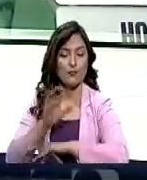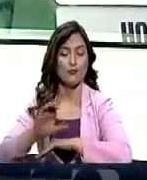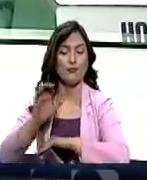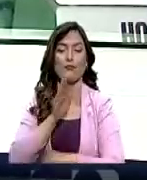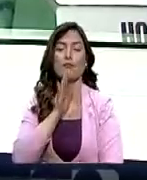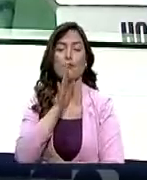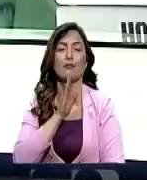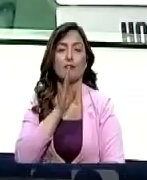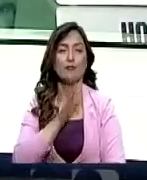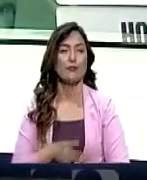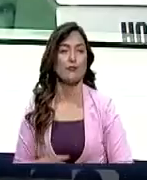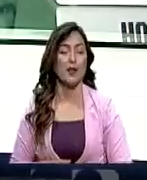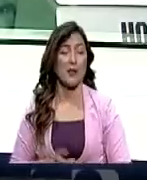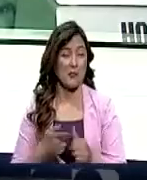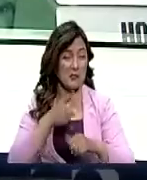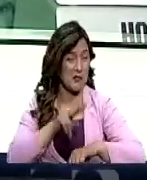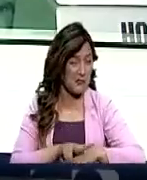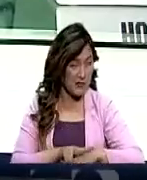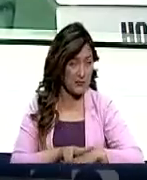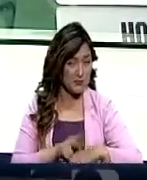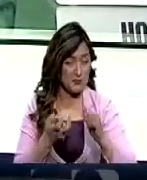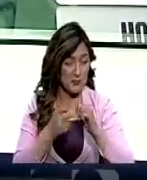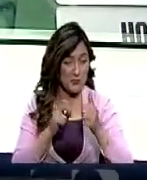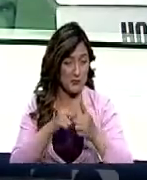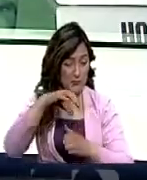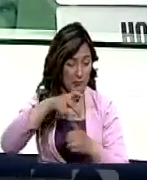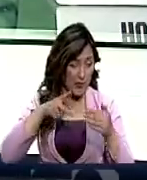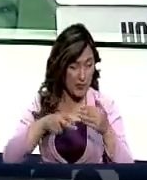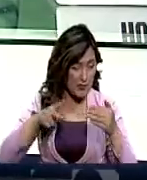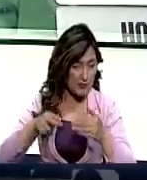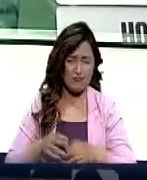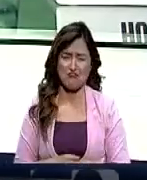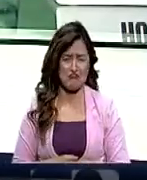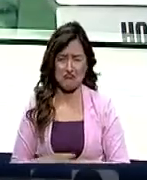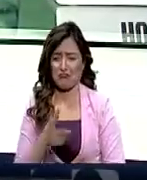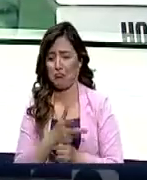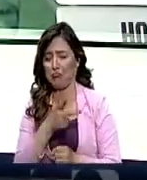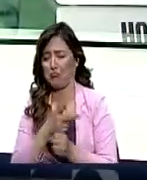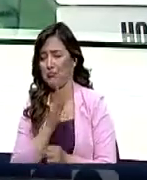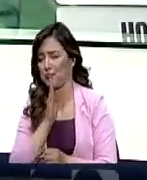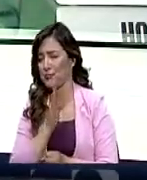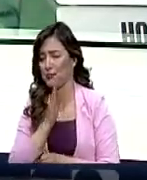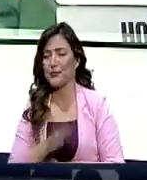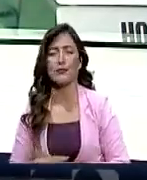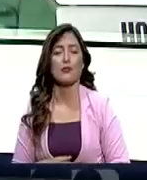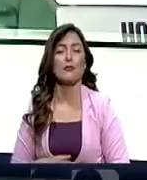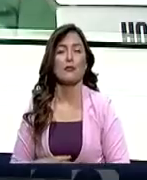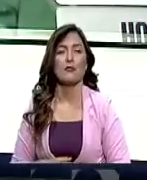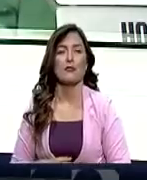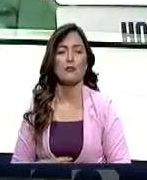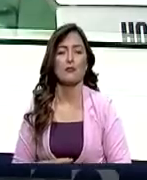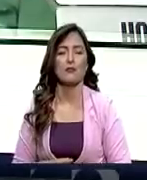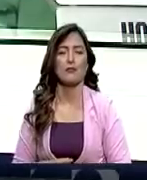es recurrente, no es la primera vez que estamos en este sector hablando sobre el mismo problema, así que